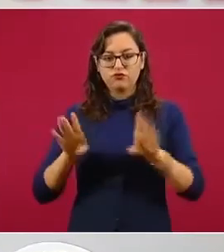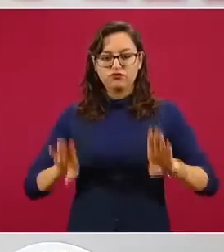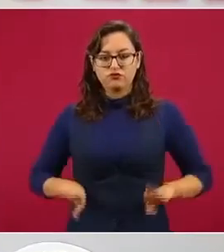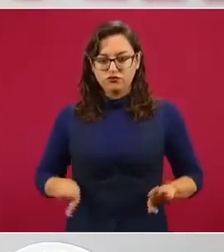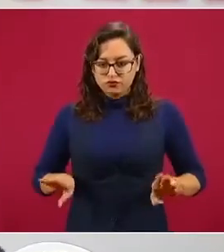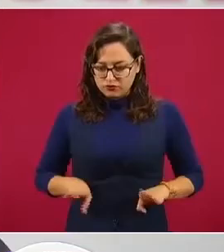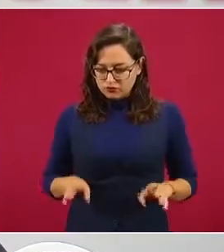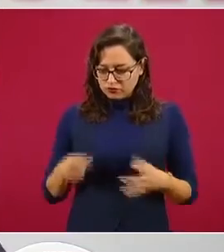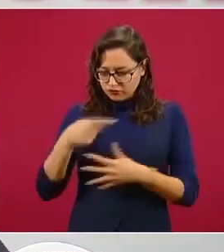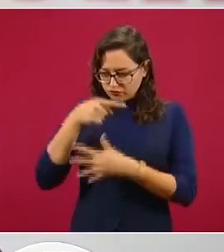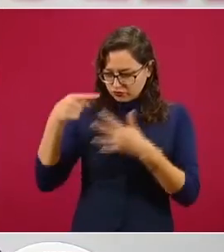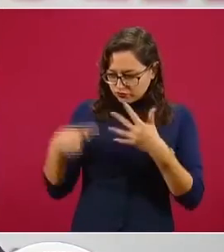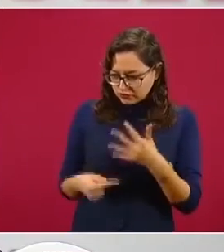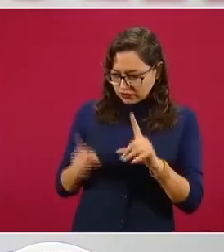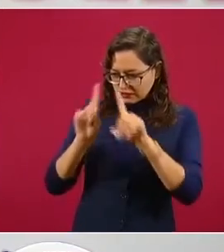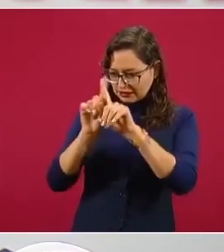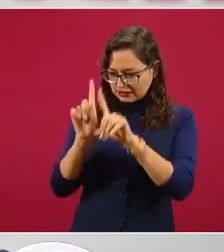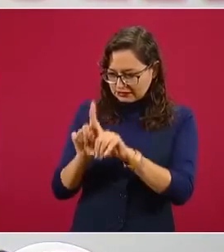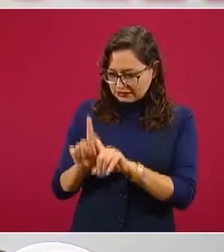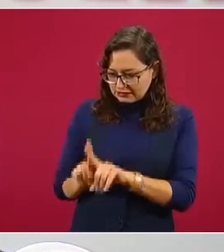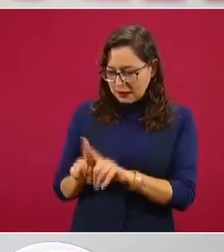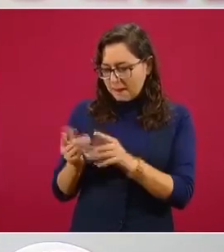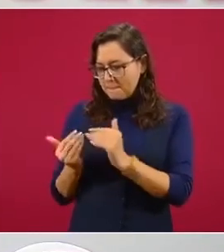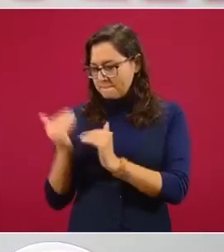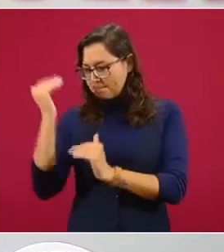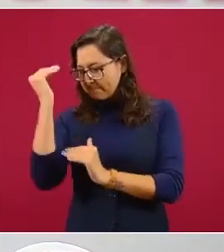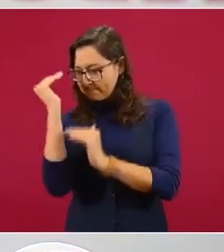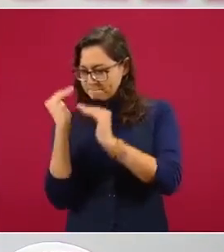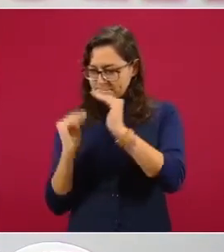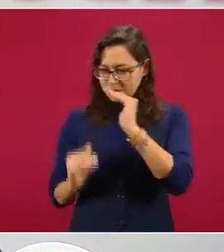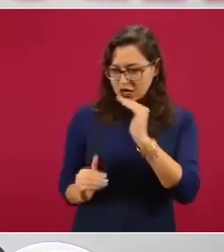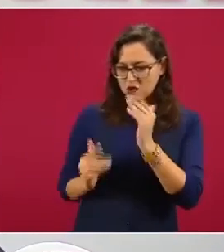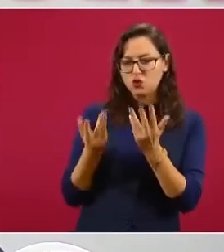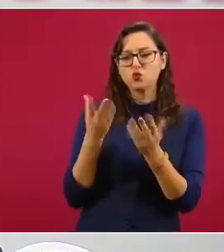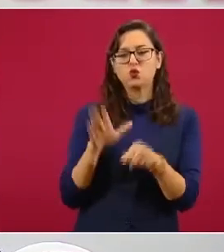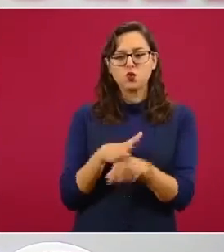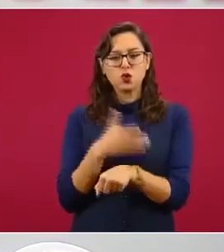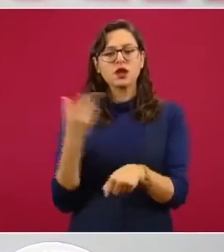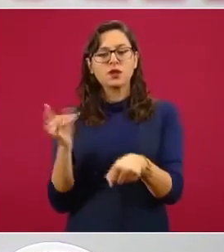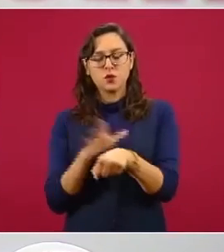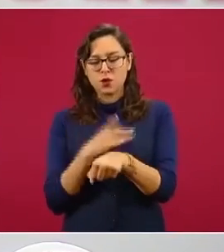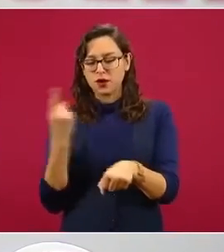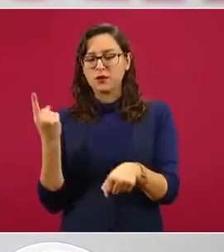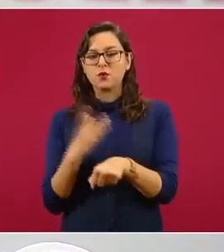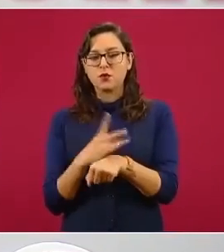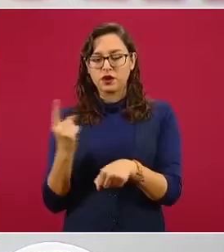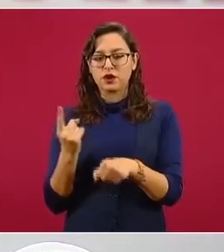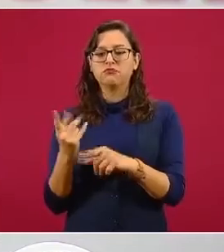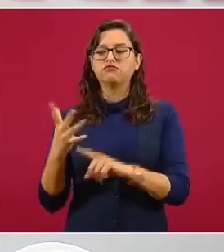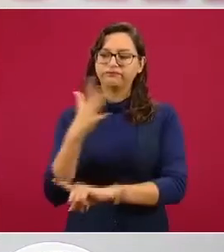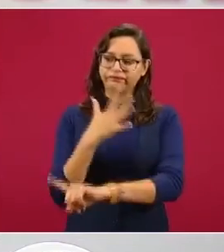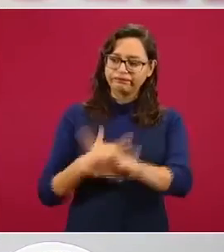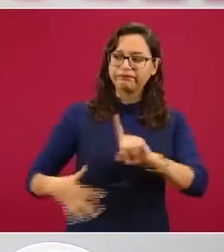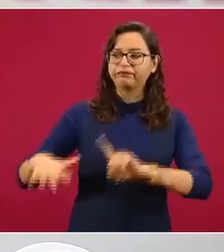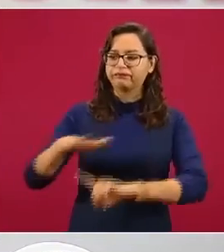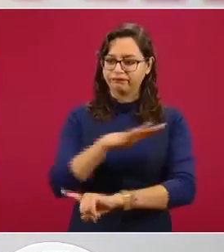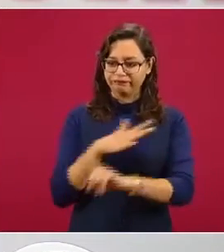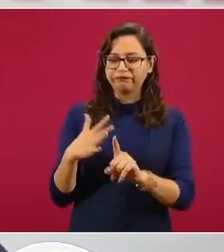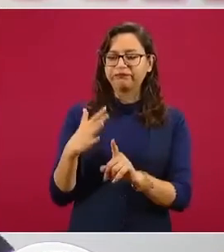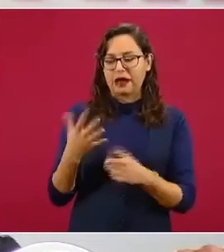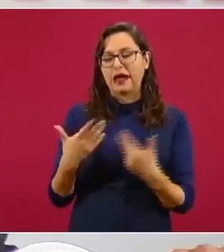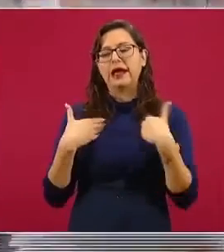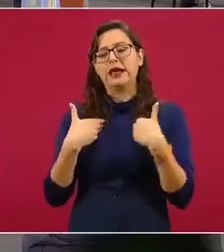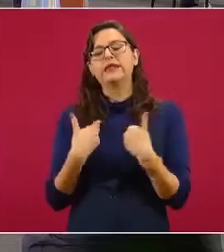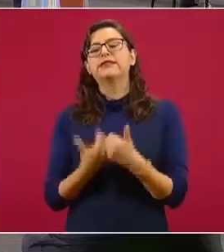factores que determinan que haya mayor o menor positividad y podemos interpretar en su contexto adecuado cada una de